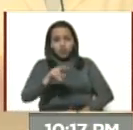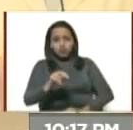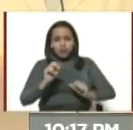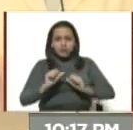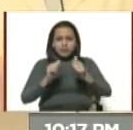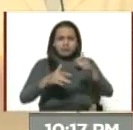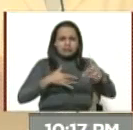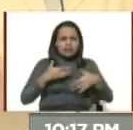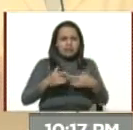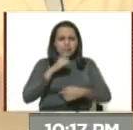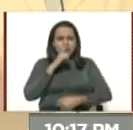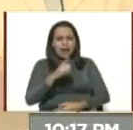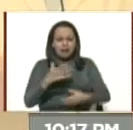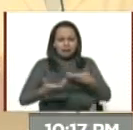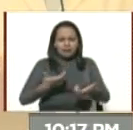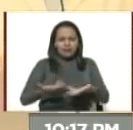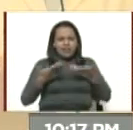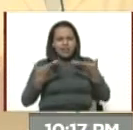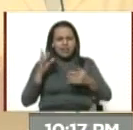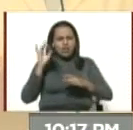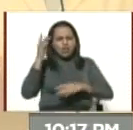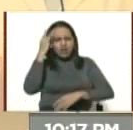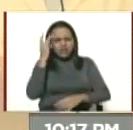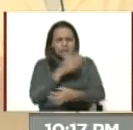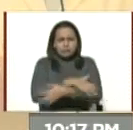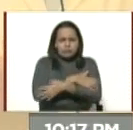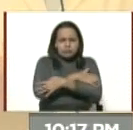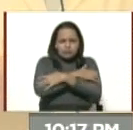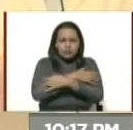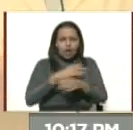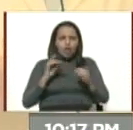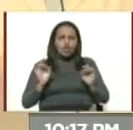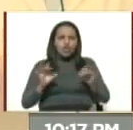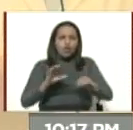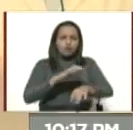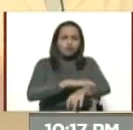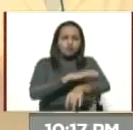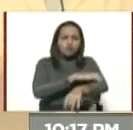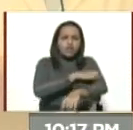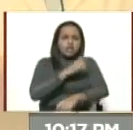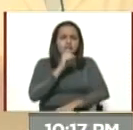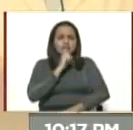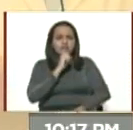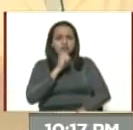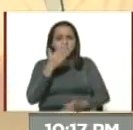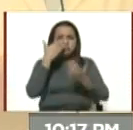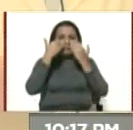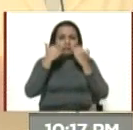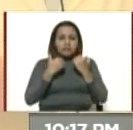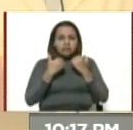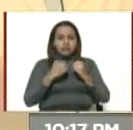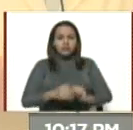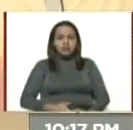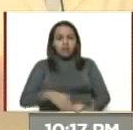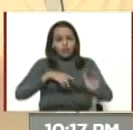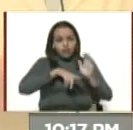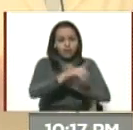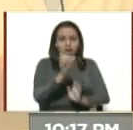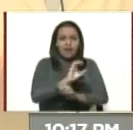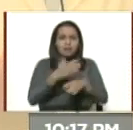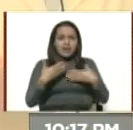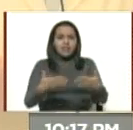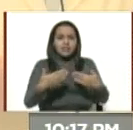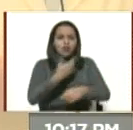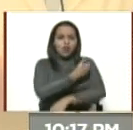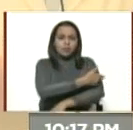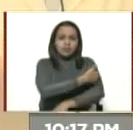fiebre, escalofrío, dolor de cabeza, dolores musculares, dificultad para respirar. Acudió a la emergencia del hospital